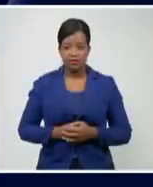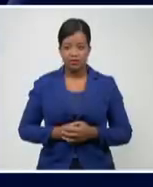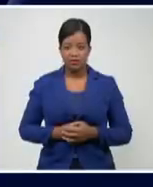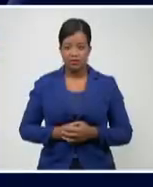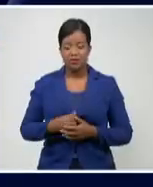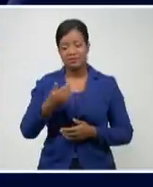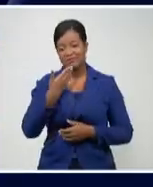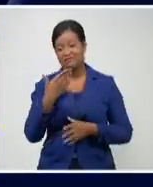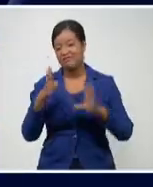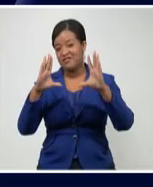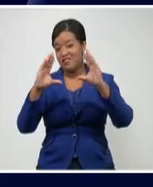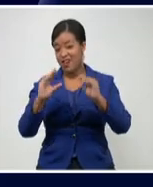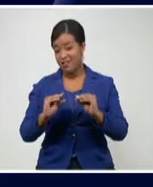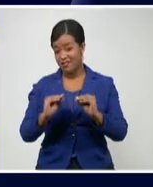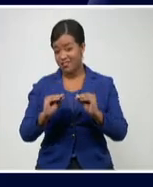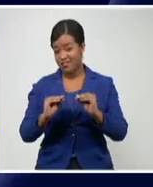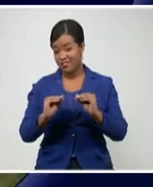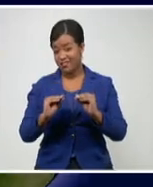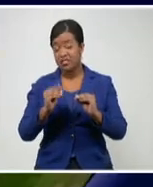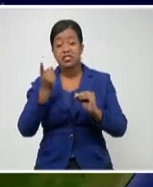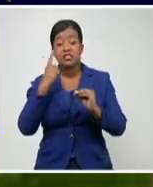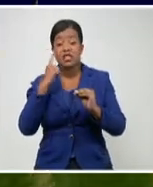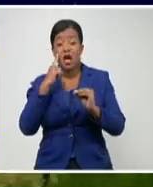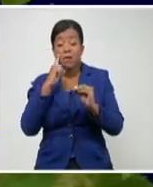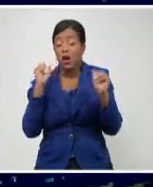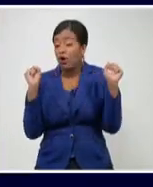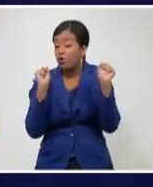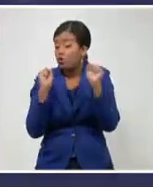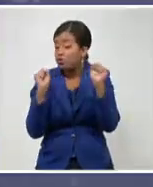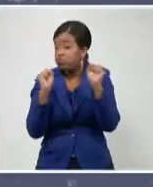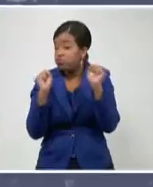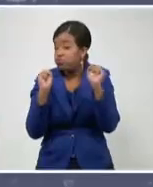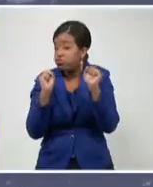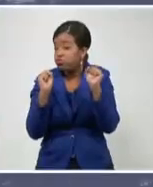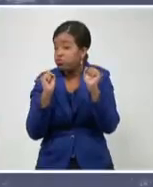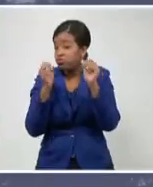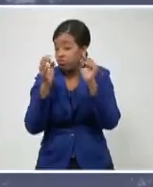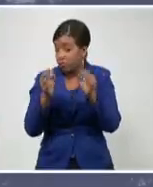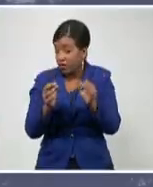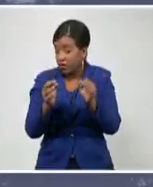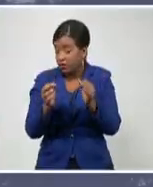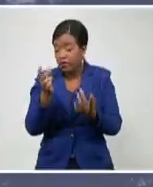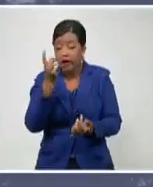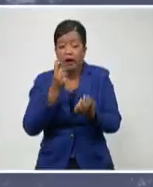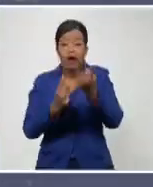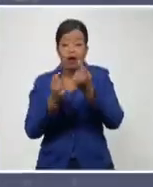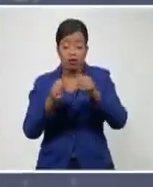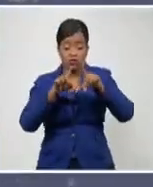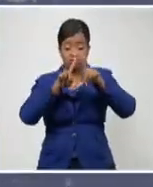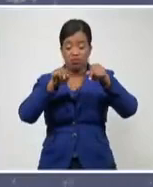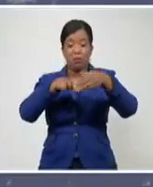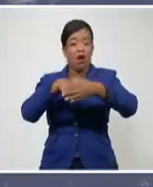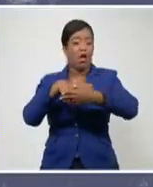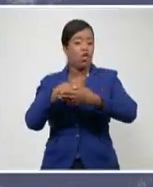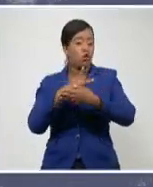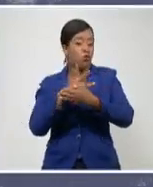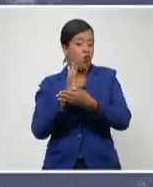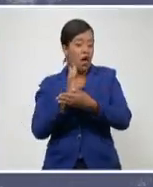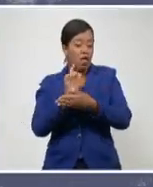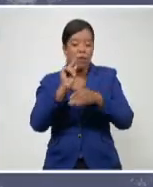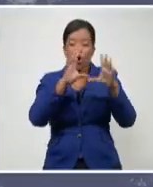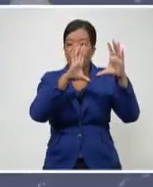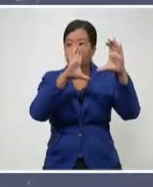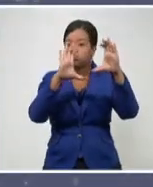Buenas noches. La marcada influencia de una masa de aire seca y estable en combinación con otros factores durante la madrugada, como la poca nubosidad